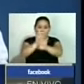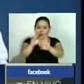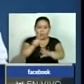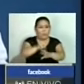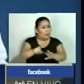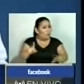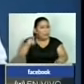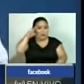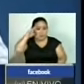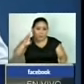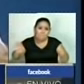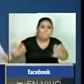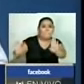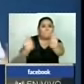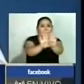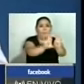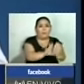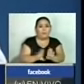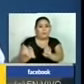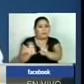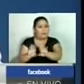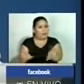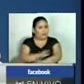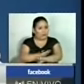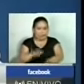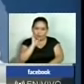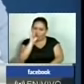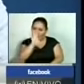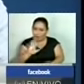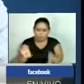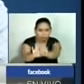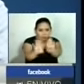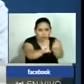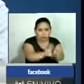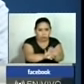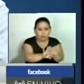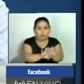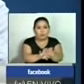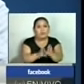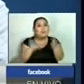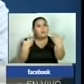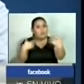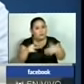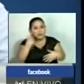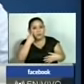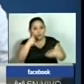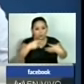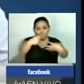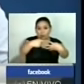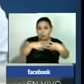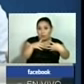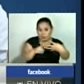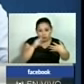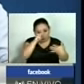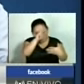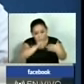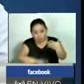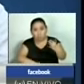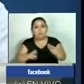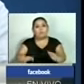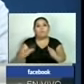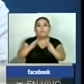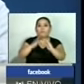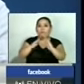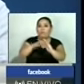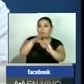cierre total. Y en ningún momento se ha hablado de cierre total. Sí hemos visto pues que el decreto pretende una cuarentena más